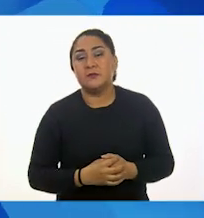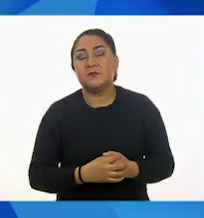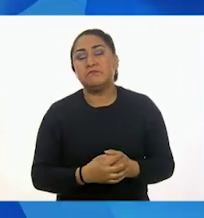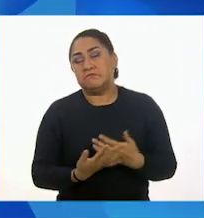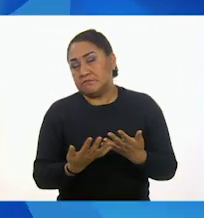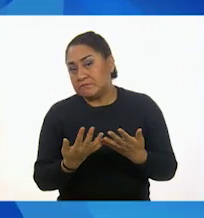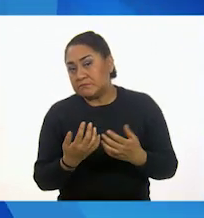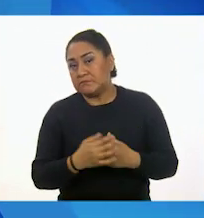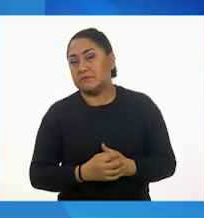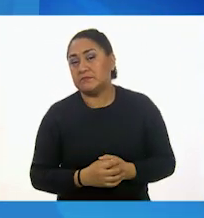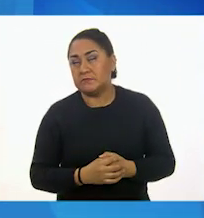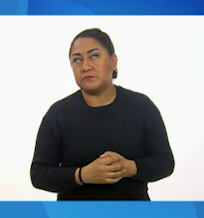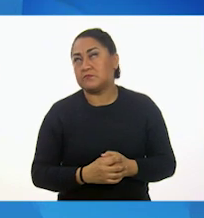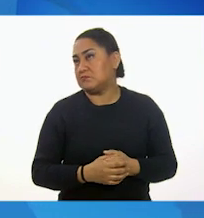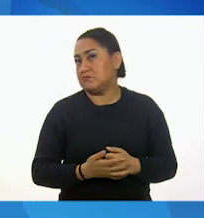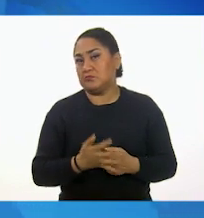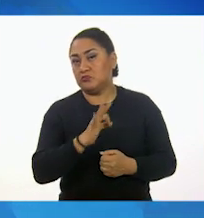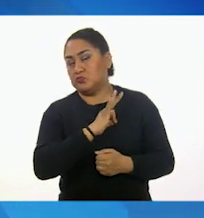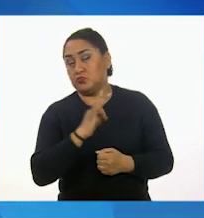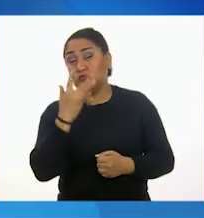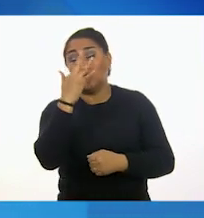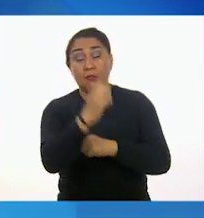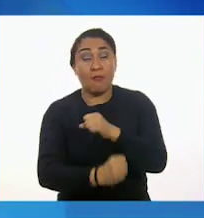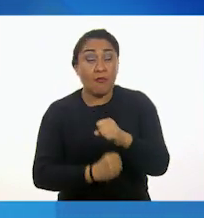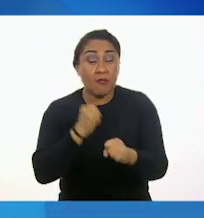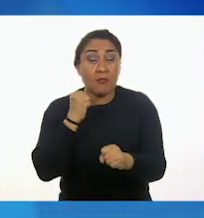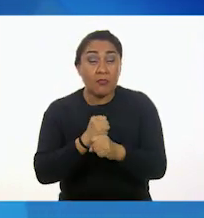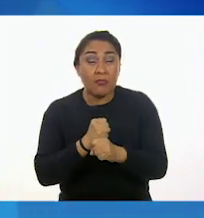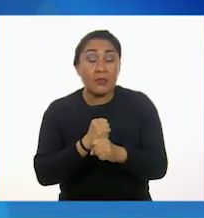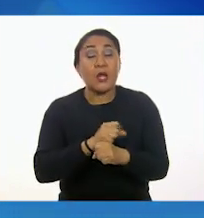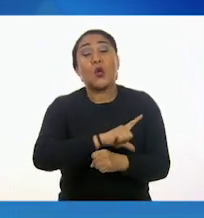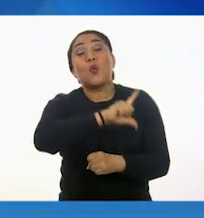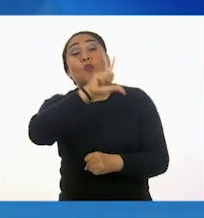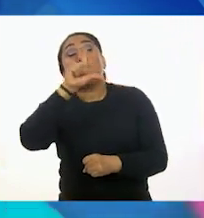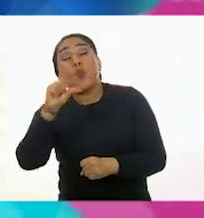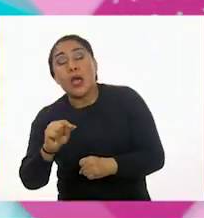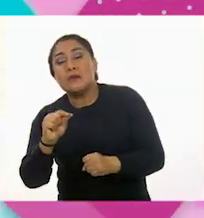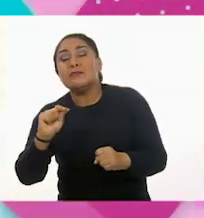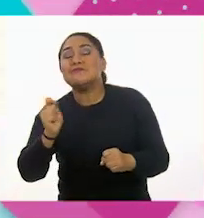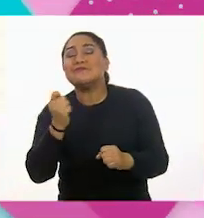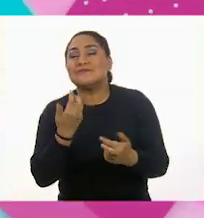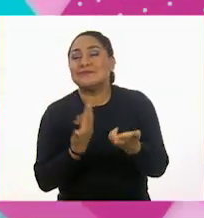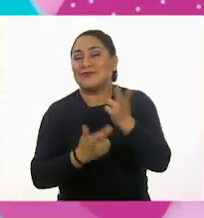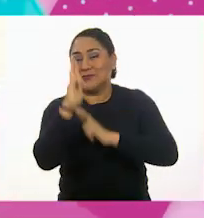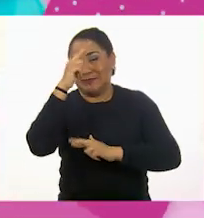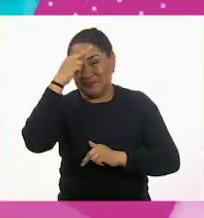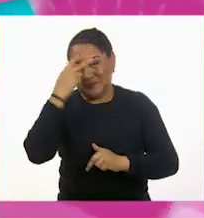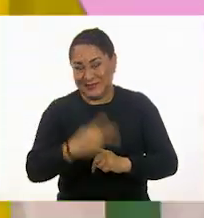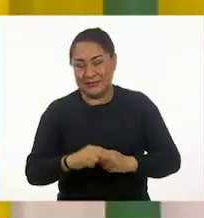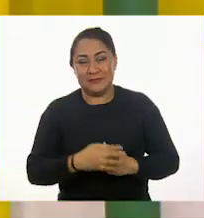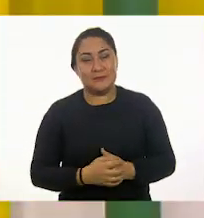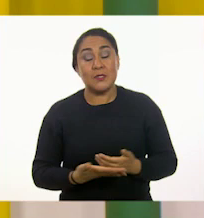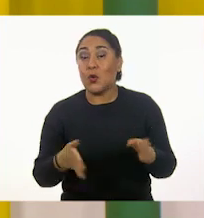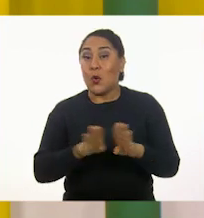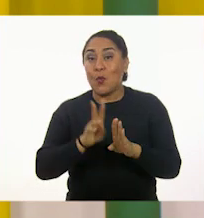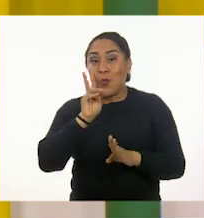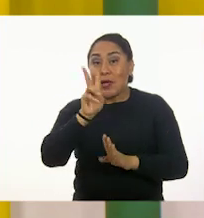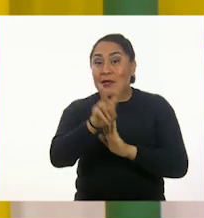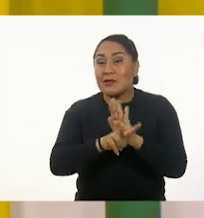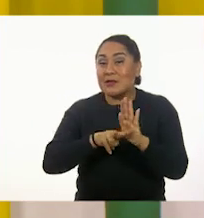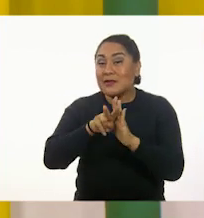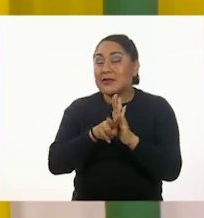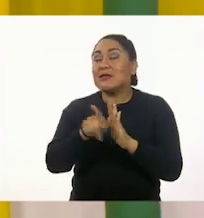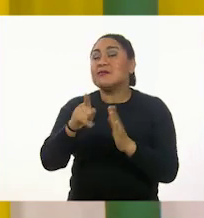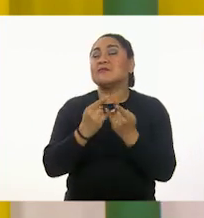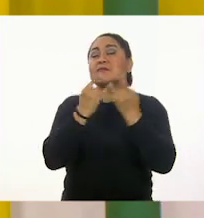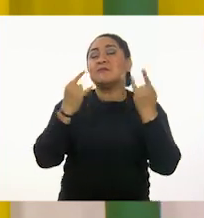decir, medio siglo, 50 años después de la Revolución Mexicana. ¿Qué les pareció el video de la